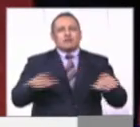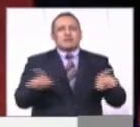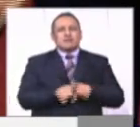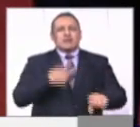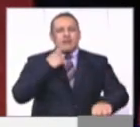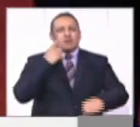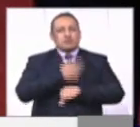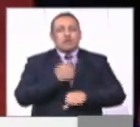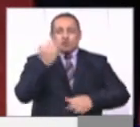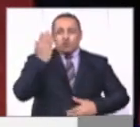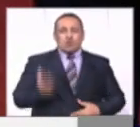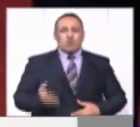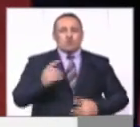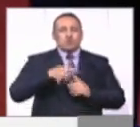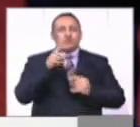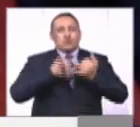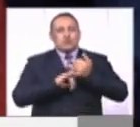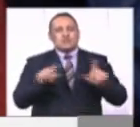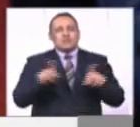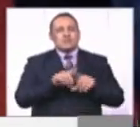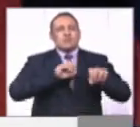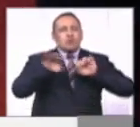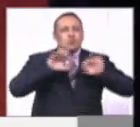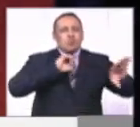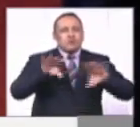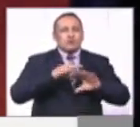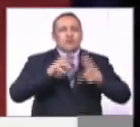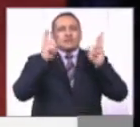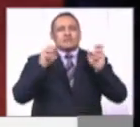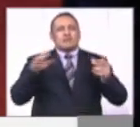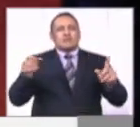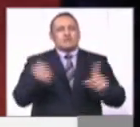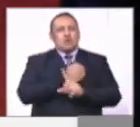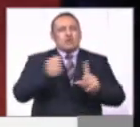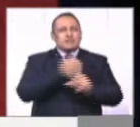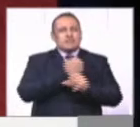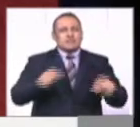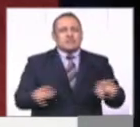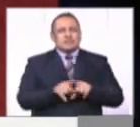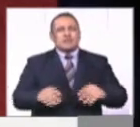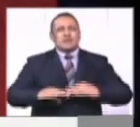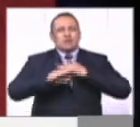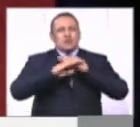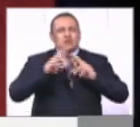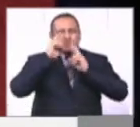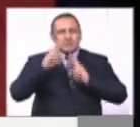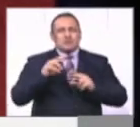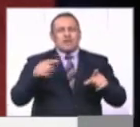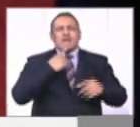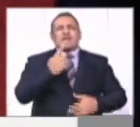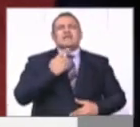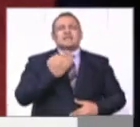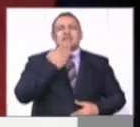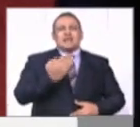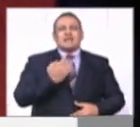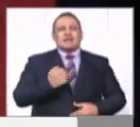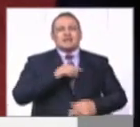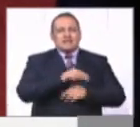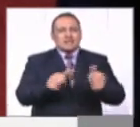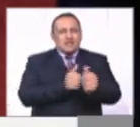acusado hoy los que promovieron el ambiente violentista antidemocrático fueron